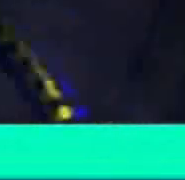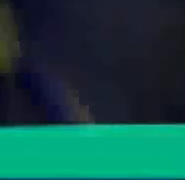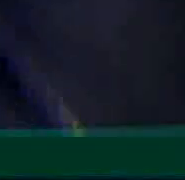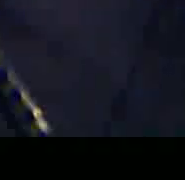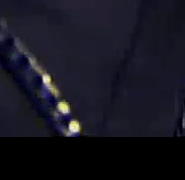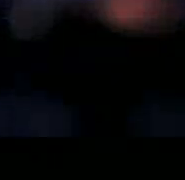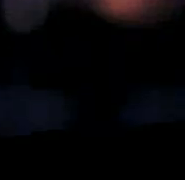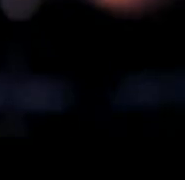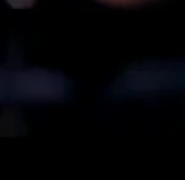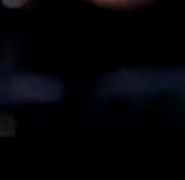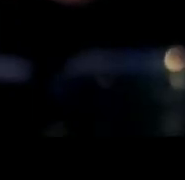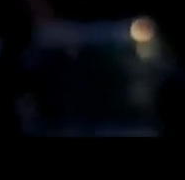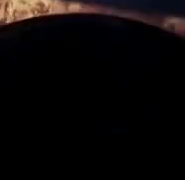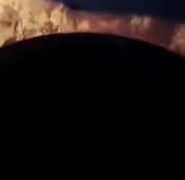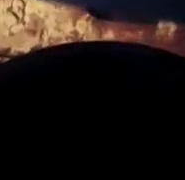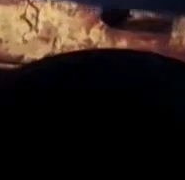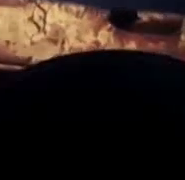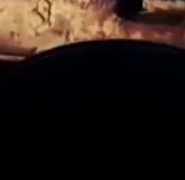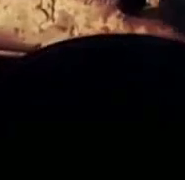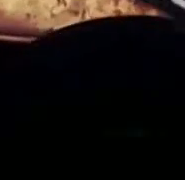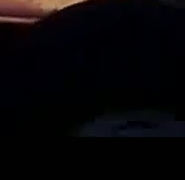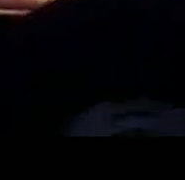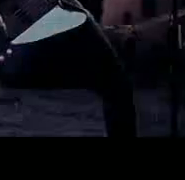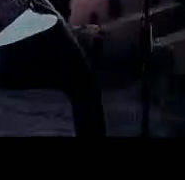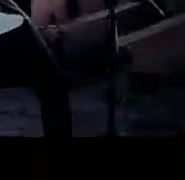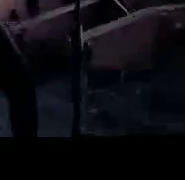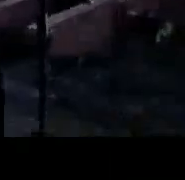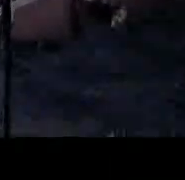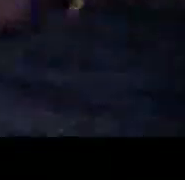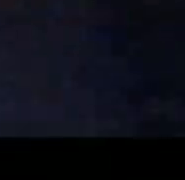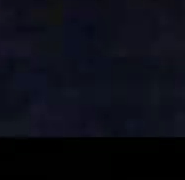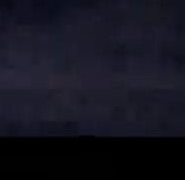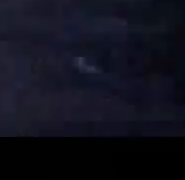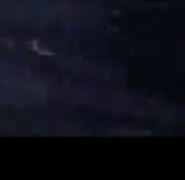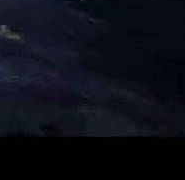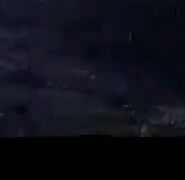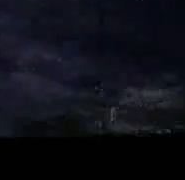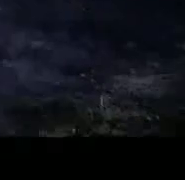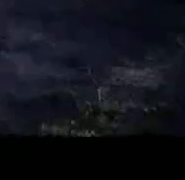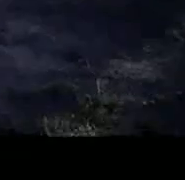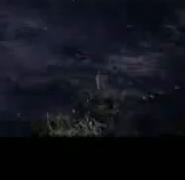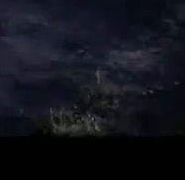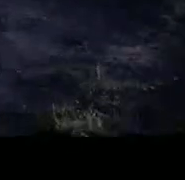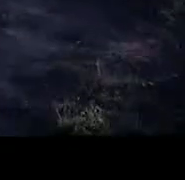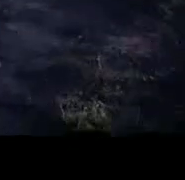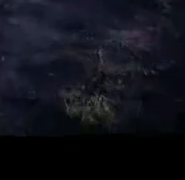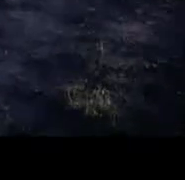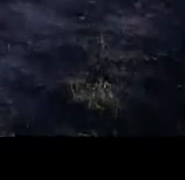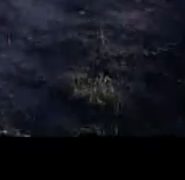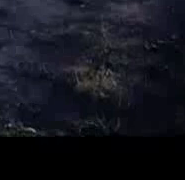Ciudad, odio el invierno primaveral, odio lo que quiera ser normal.